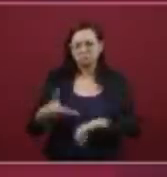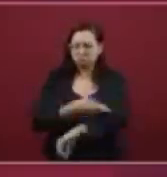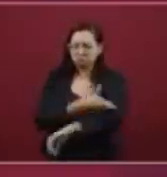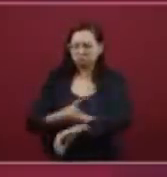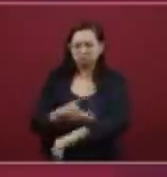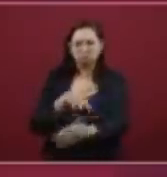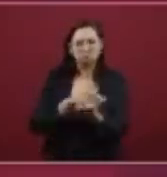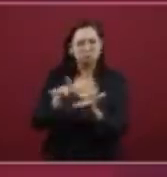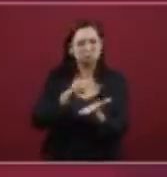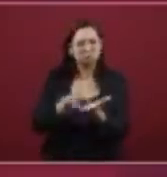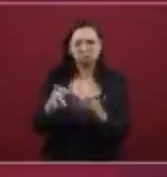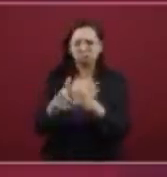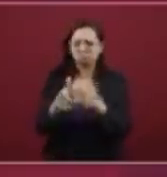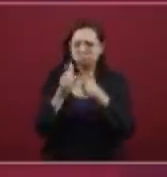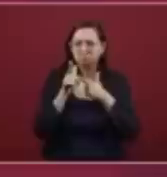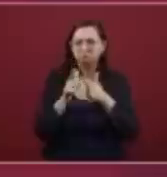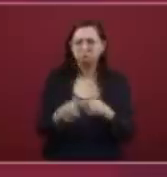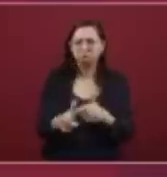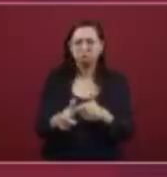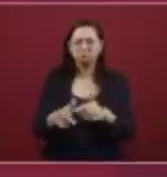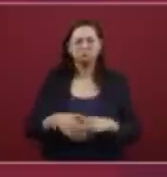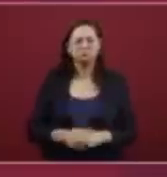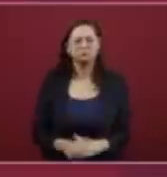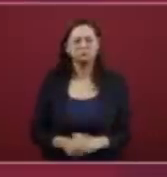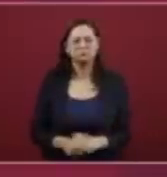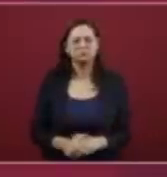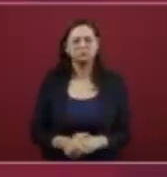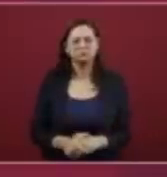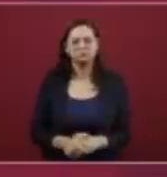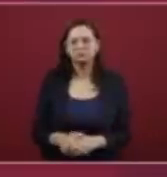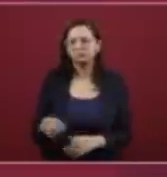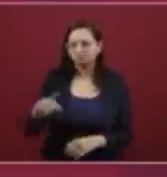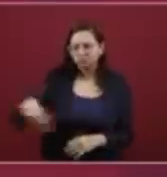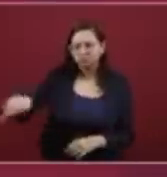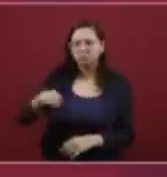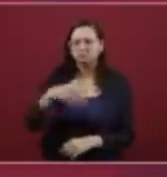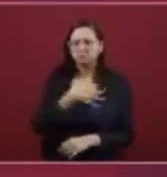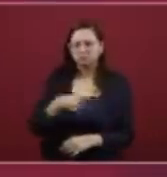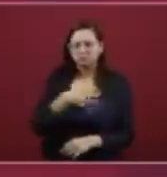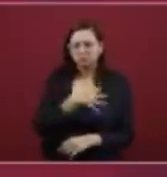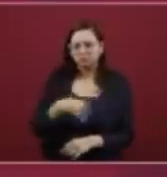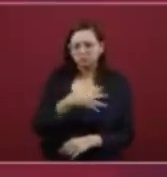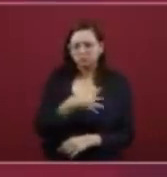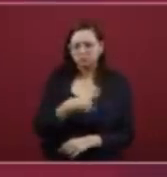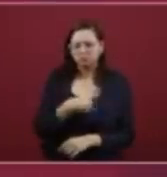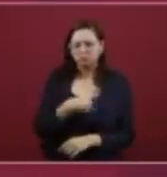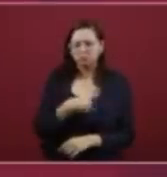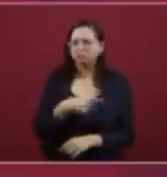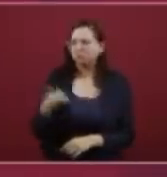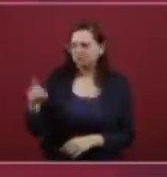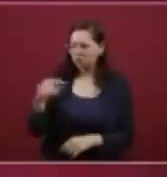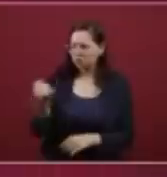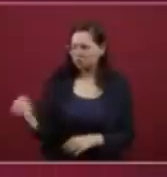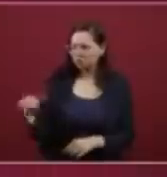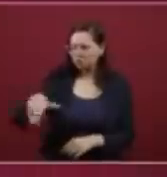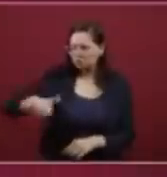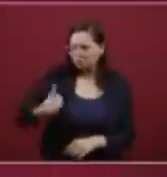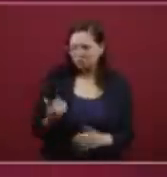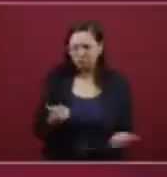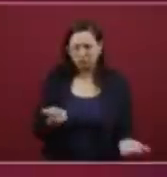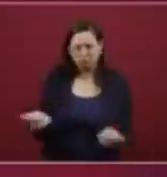familias para que sus hijos puedan estar en estancias